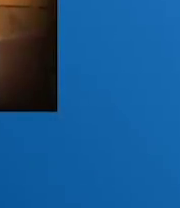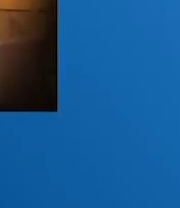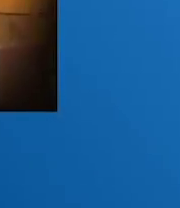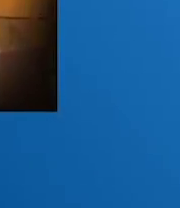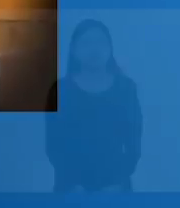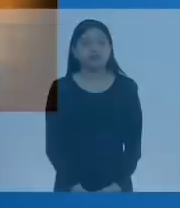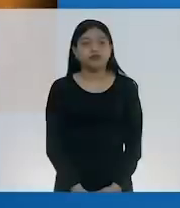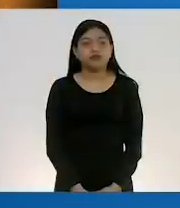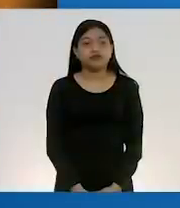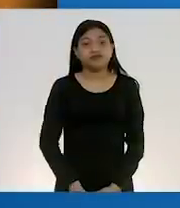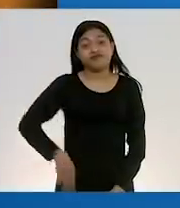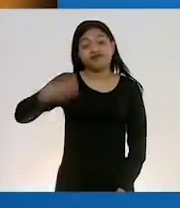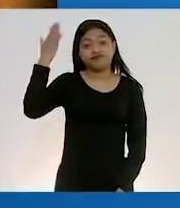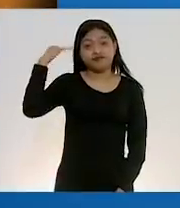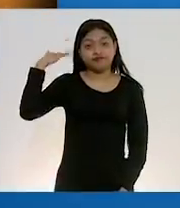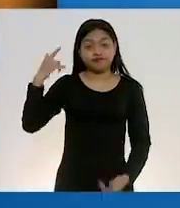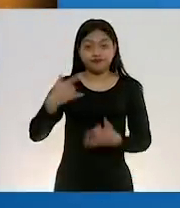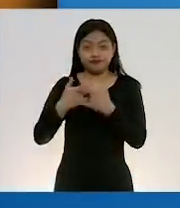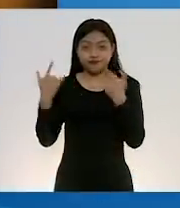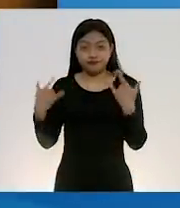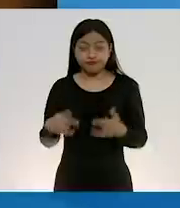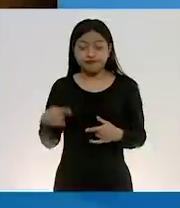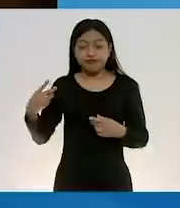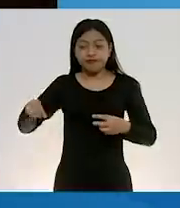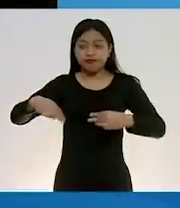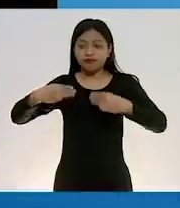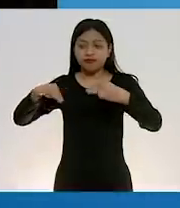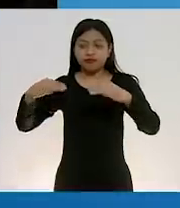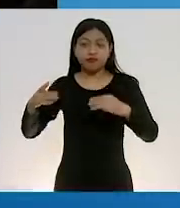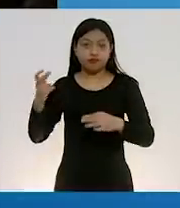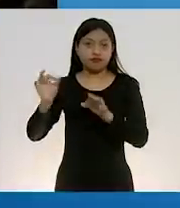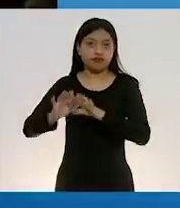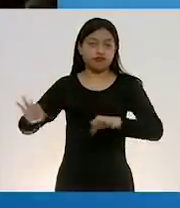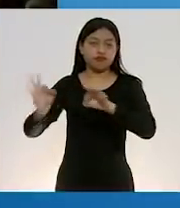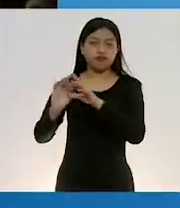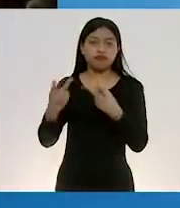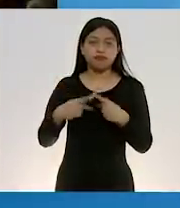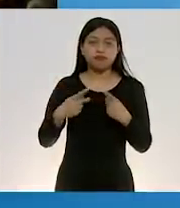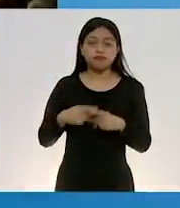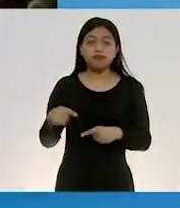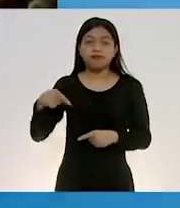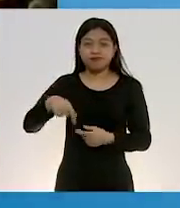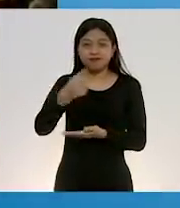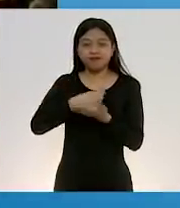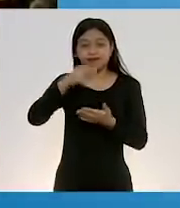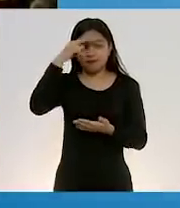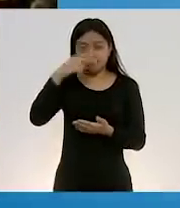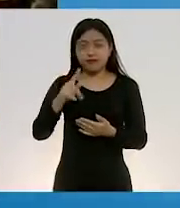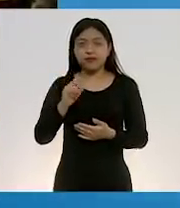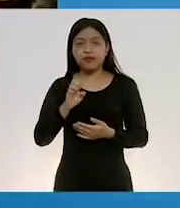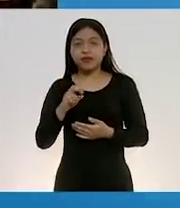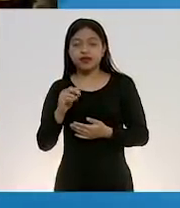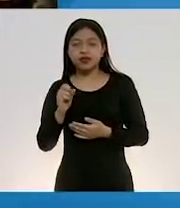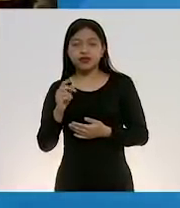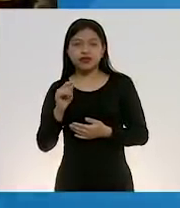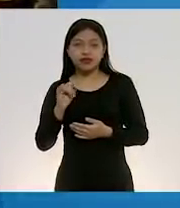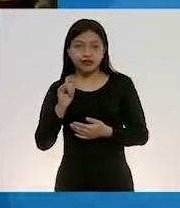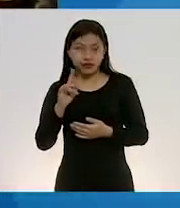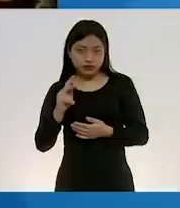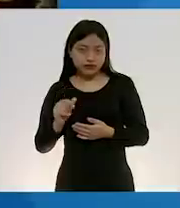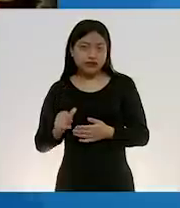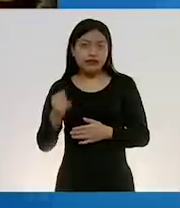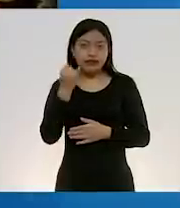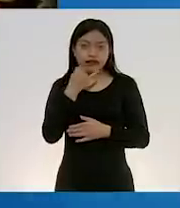En la época prehispánica, el mercado fue un espacio fundamental para los habitantes de la Ciudad de México Tenochtitlan. En náhuatl se